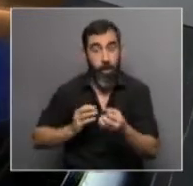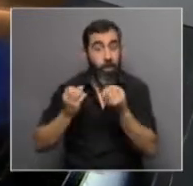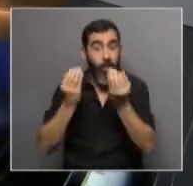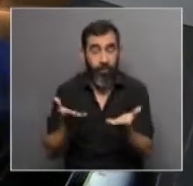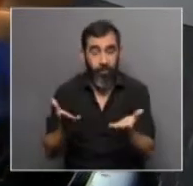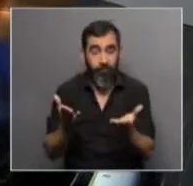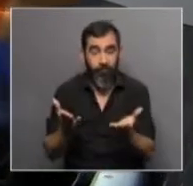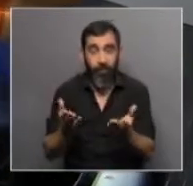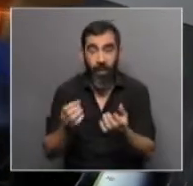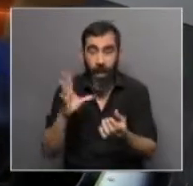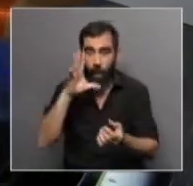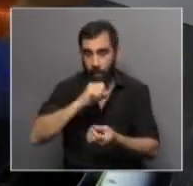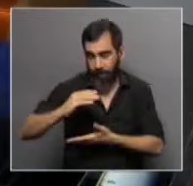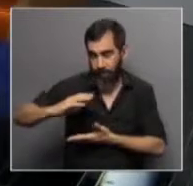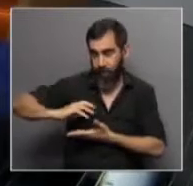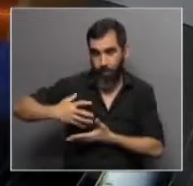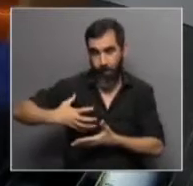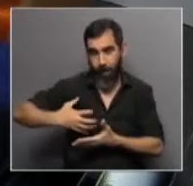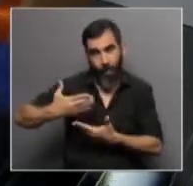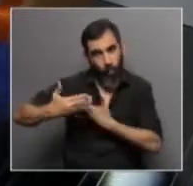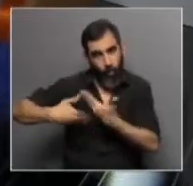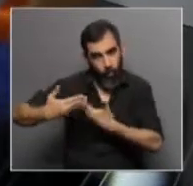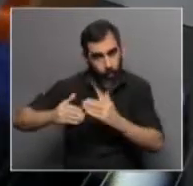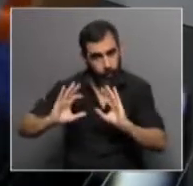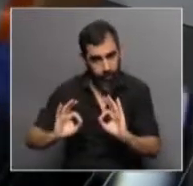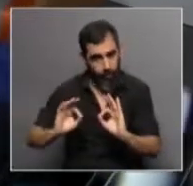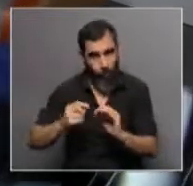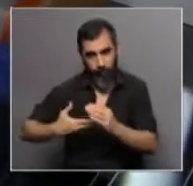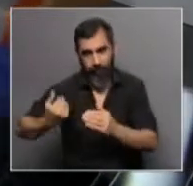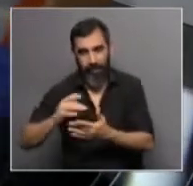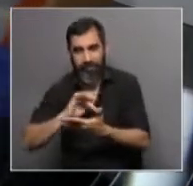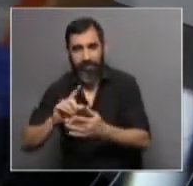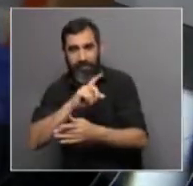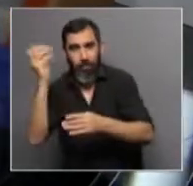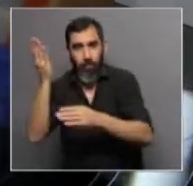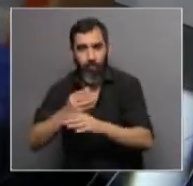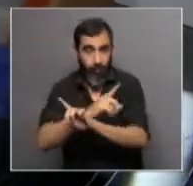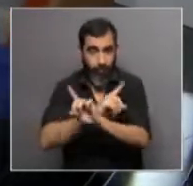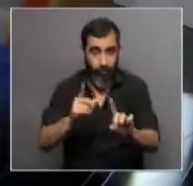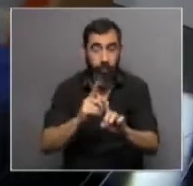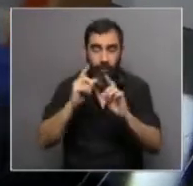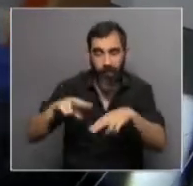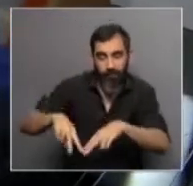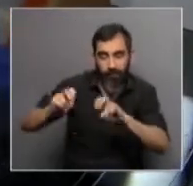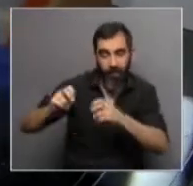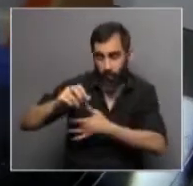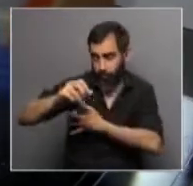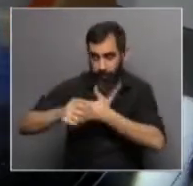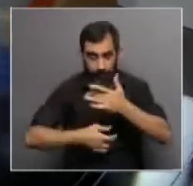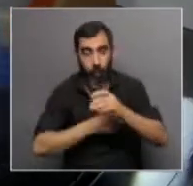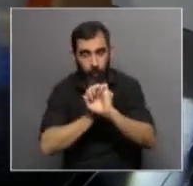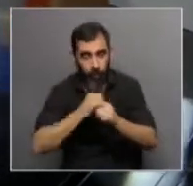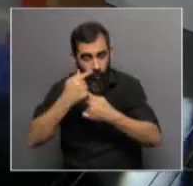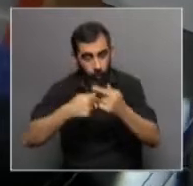poder conservar la mama, el hecho de, con un estudio de ganglio centinela, poder conservar los